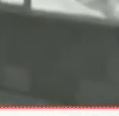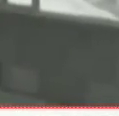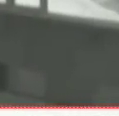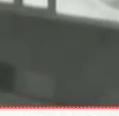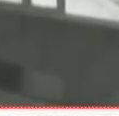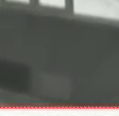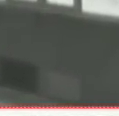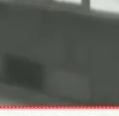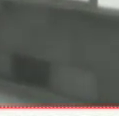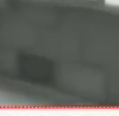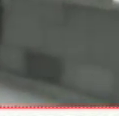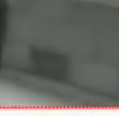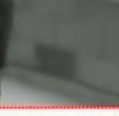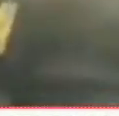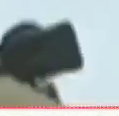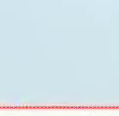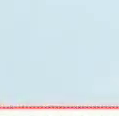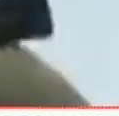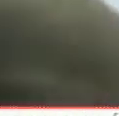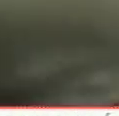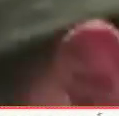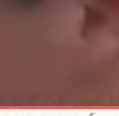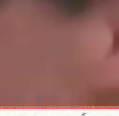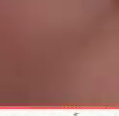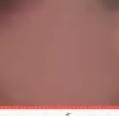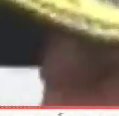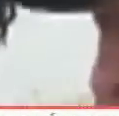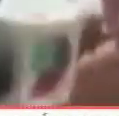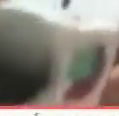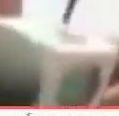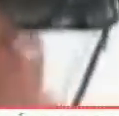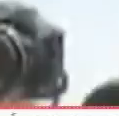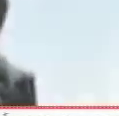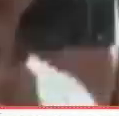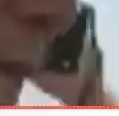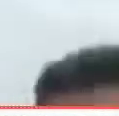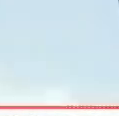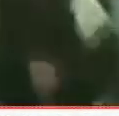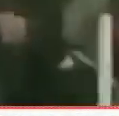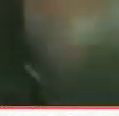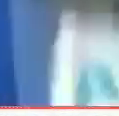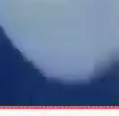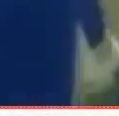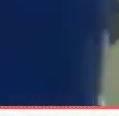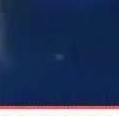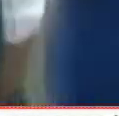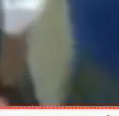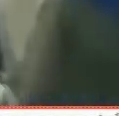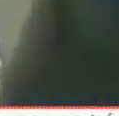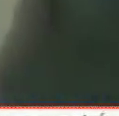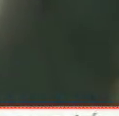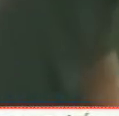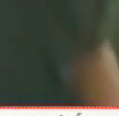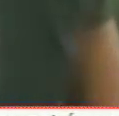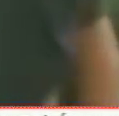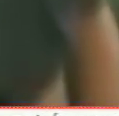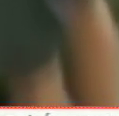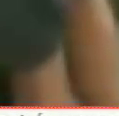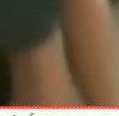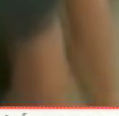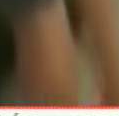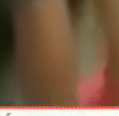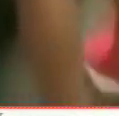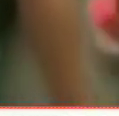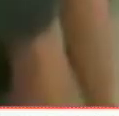la ultraderecha, ahora está preso en Estados Unidos, donde se entregó contando que le iban a dar asilo por su show. Ahora